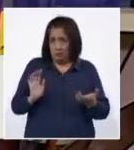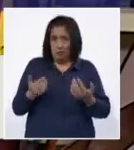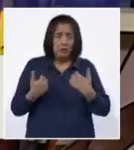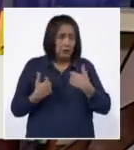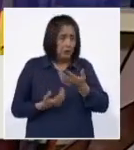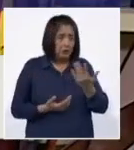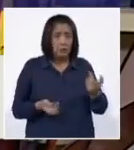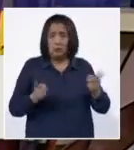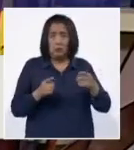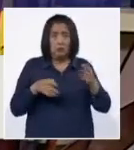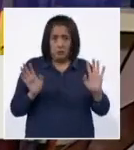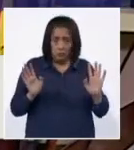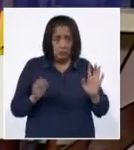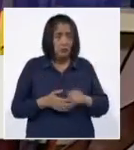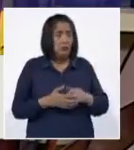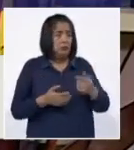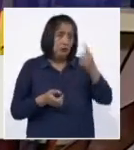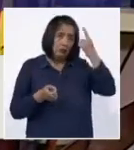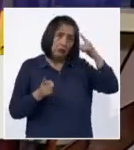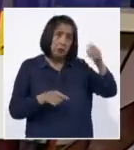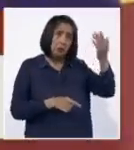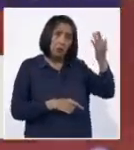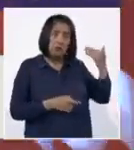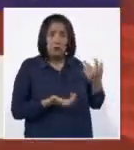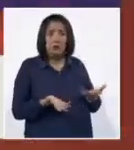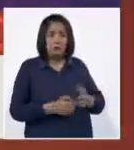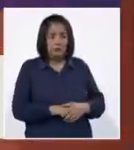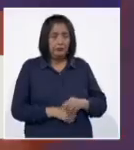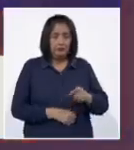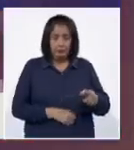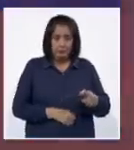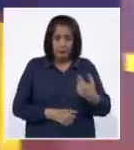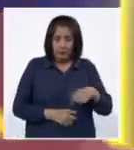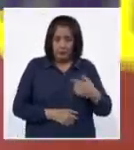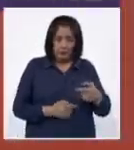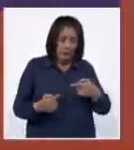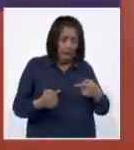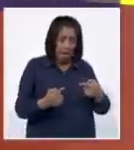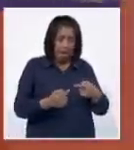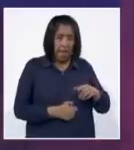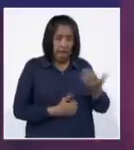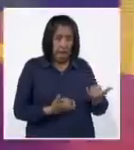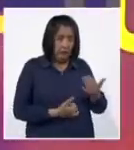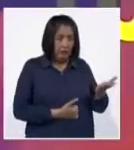sufrido al momento en que tomó esta decisión. El más reciente conflicto entre Farfán y Klug